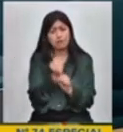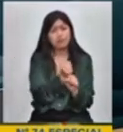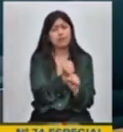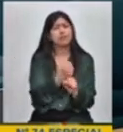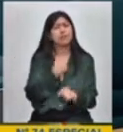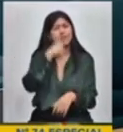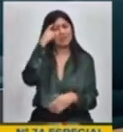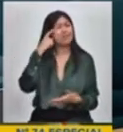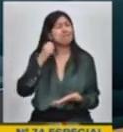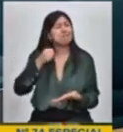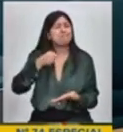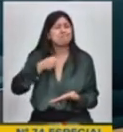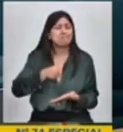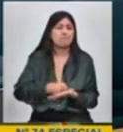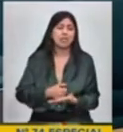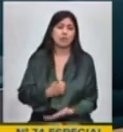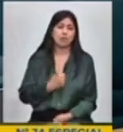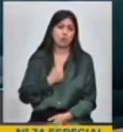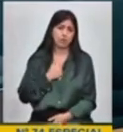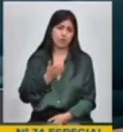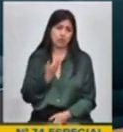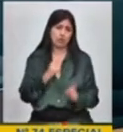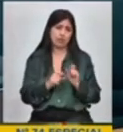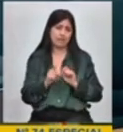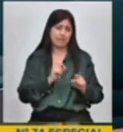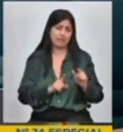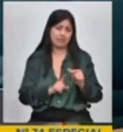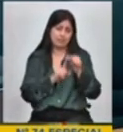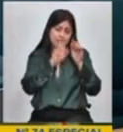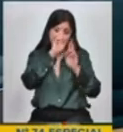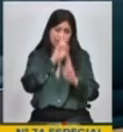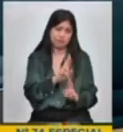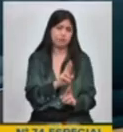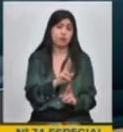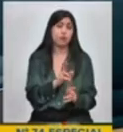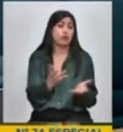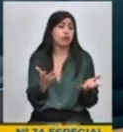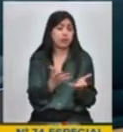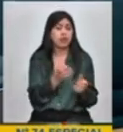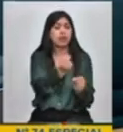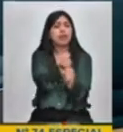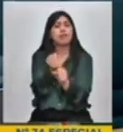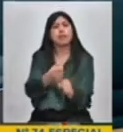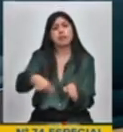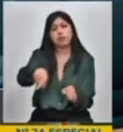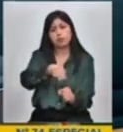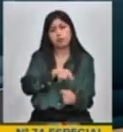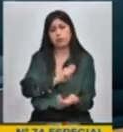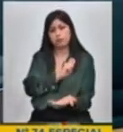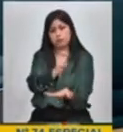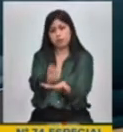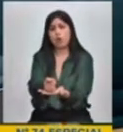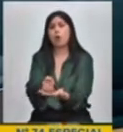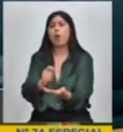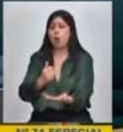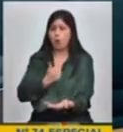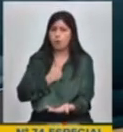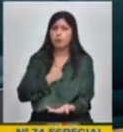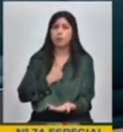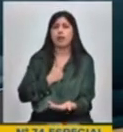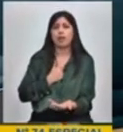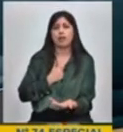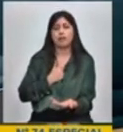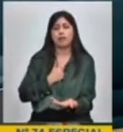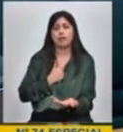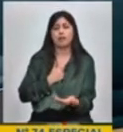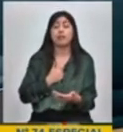de cumplimiento de principios que defendemos tiene que ser responderle a las y los trabajadores en el ámbito de la cultura, presidente. Así que vamos a